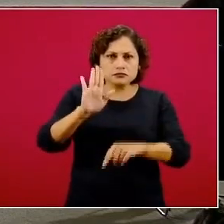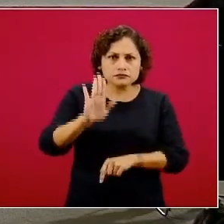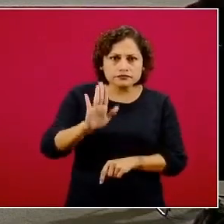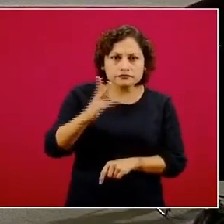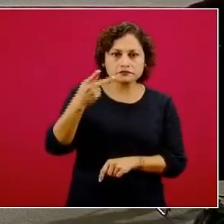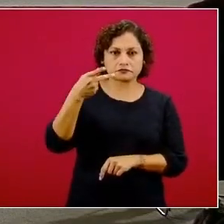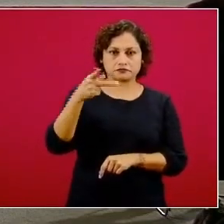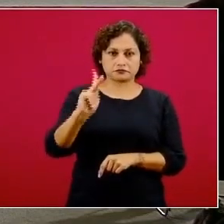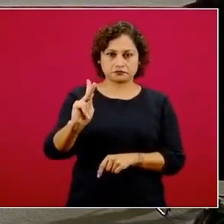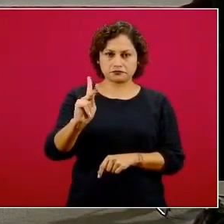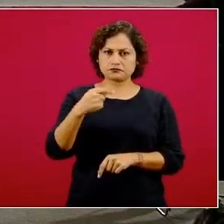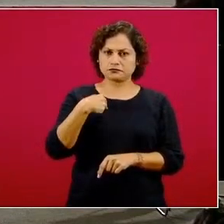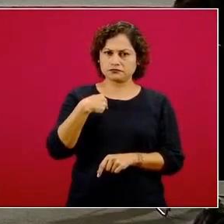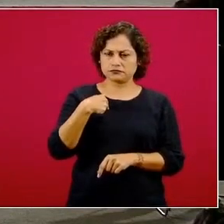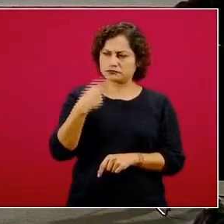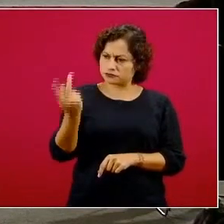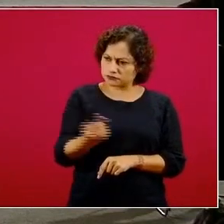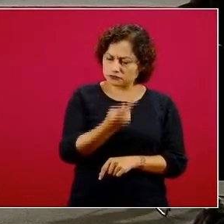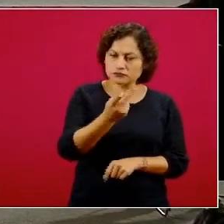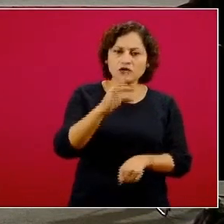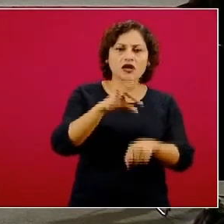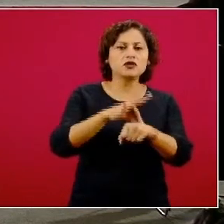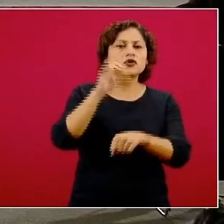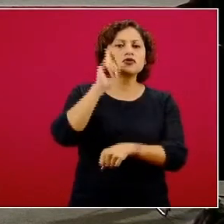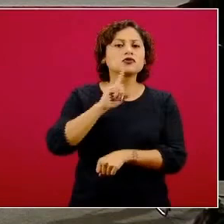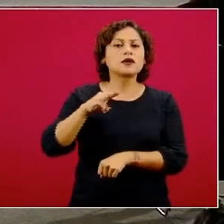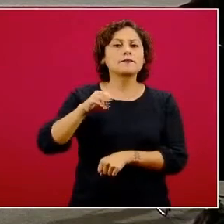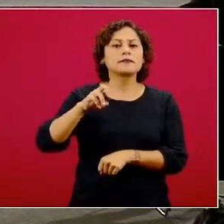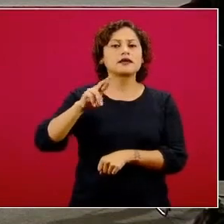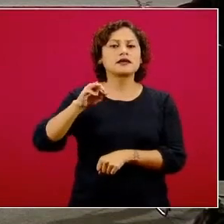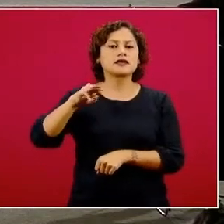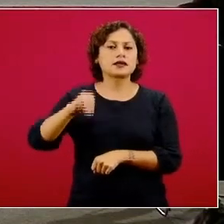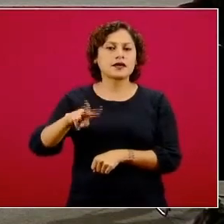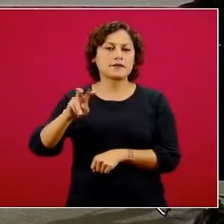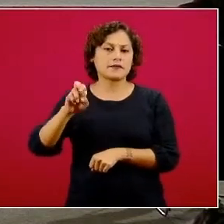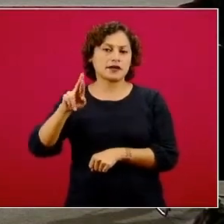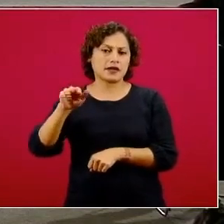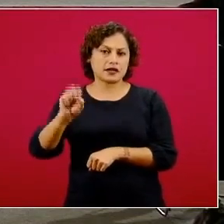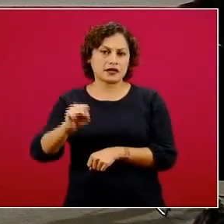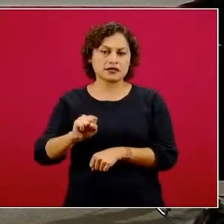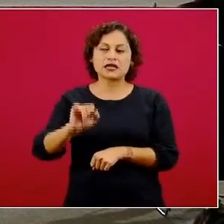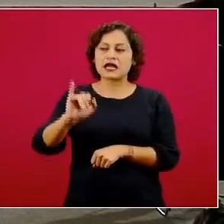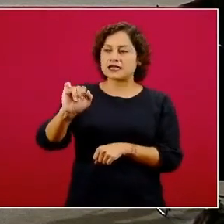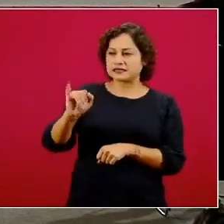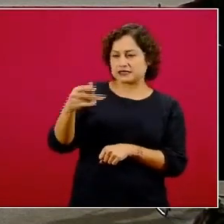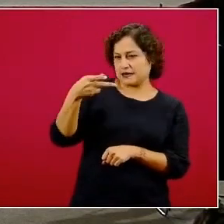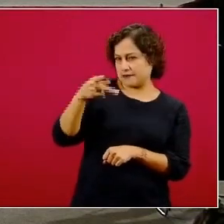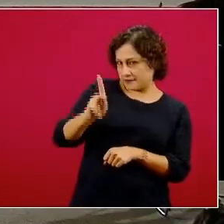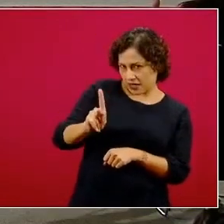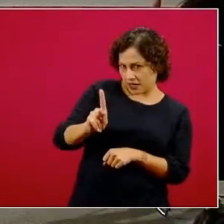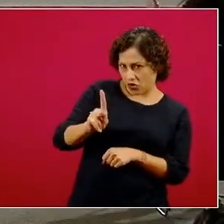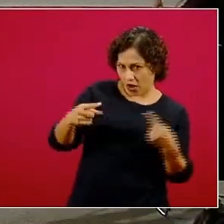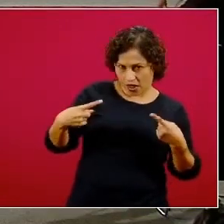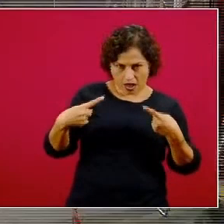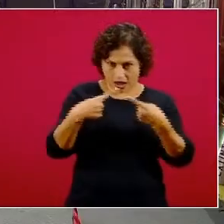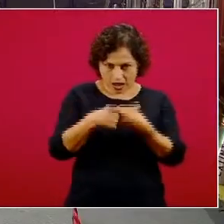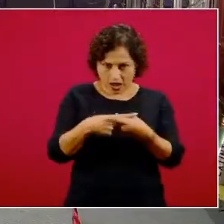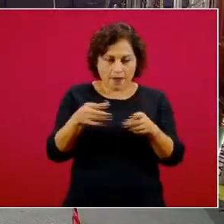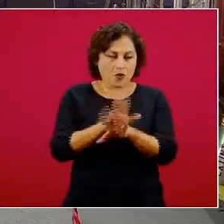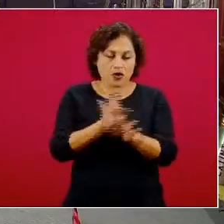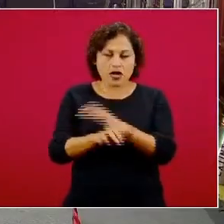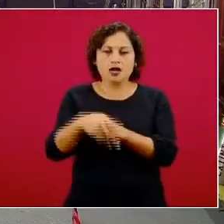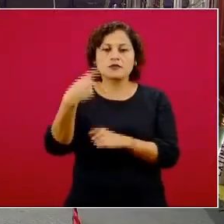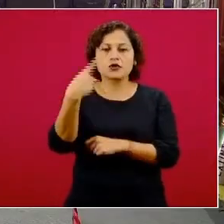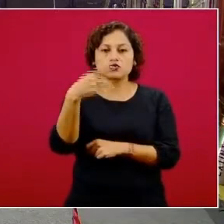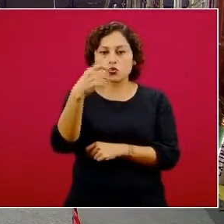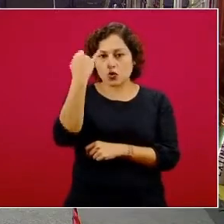con la doctora Miriam Veras, que es la titular del centro. Si no se aplica en esta